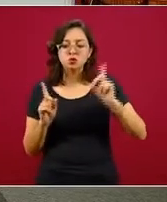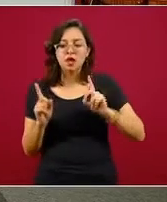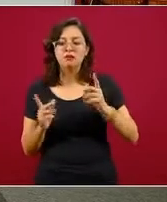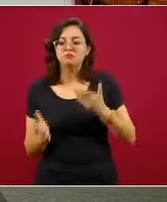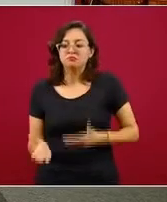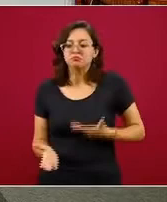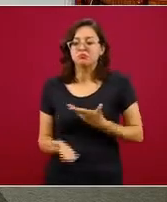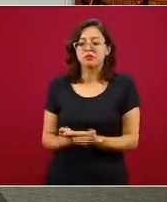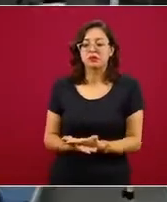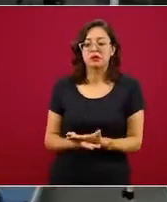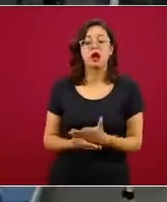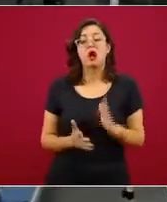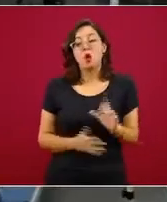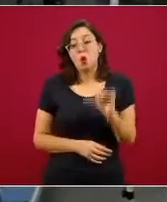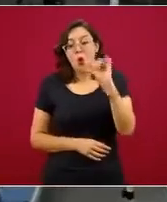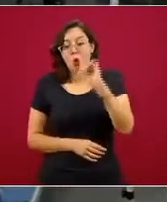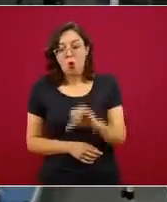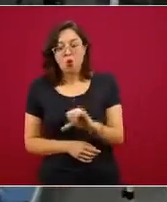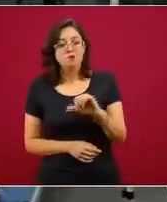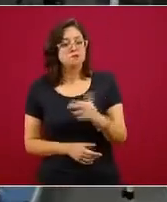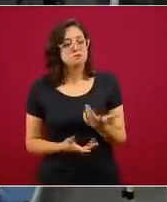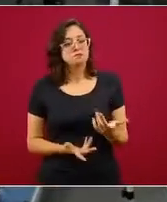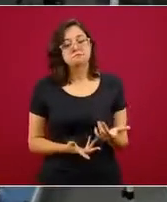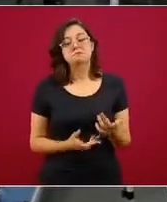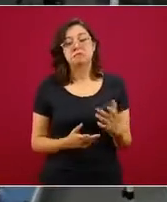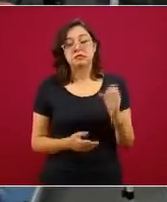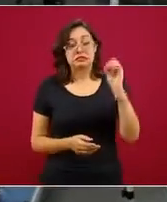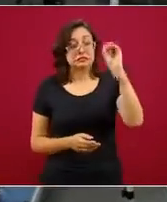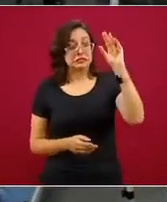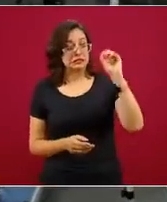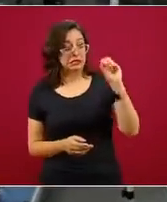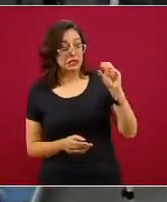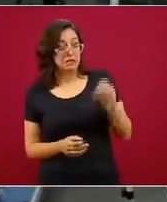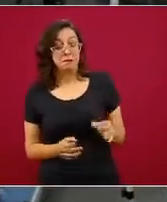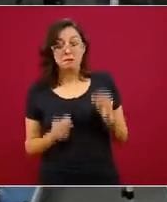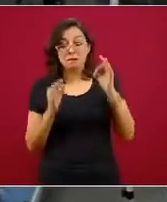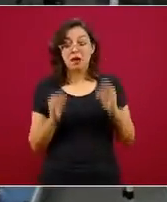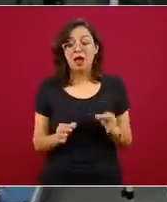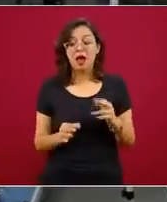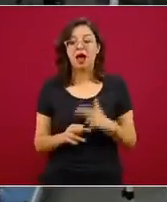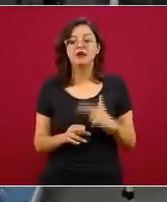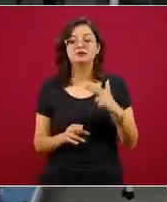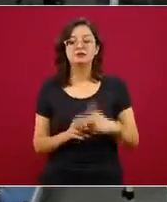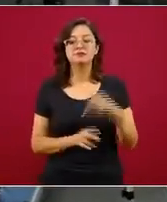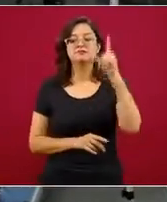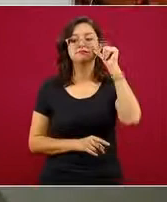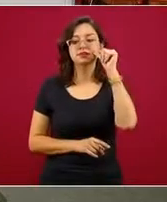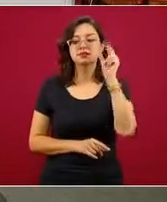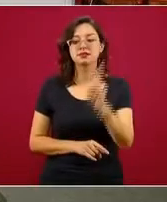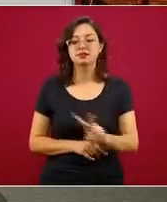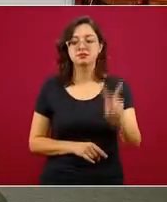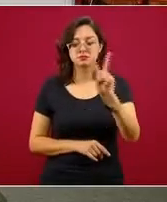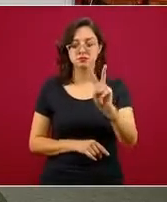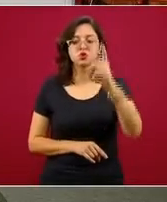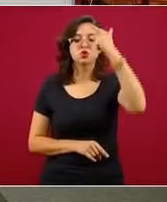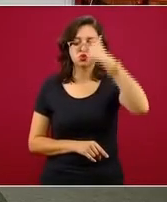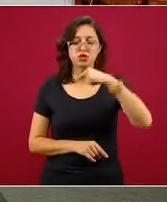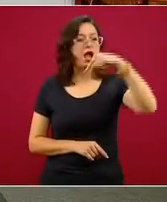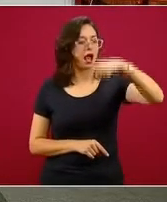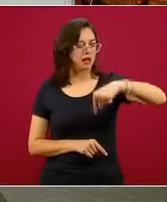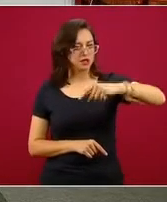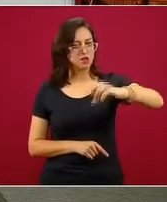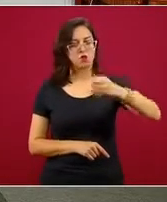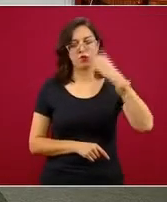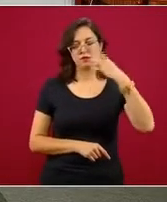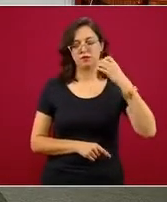que alcancemos a atender, y el semáforo no lo presentaremos sino hasta mañana viernes en la noche, aquí en la